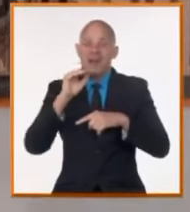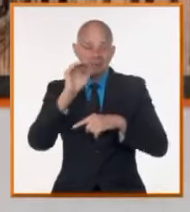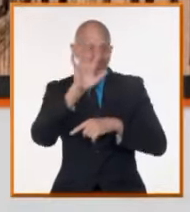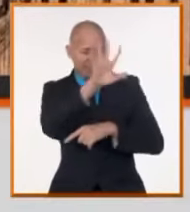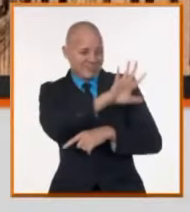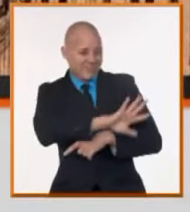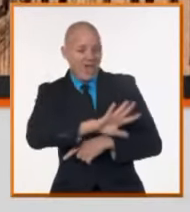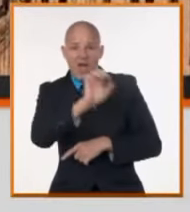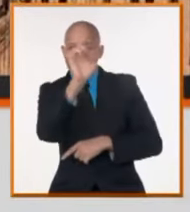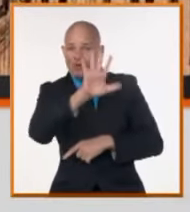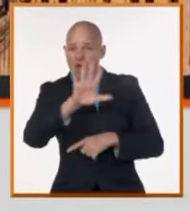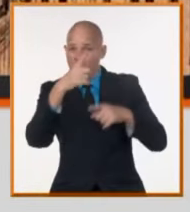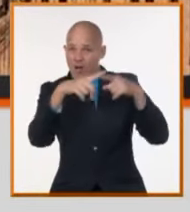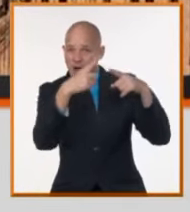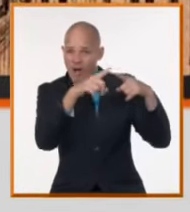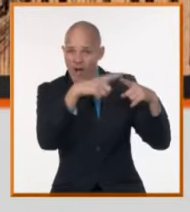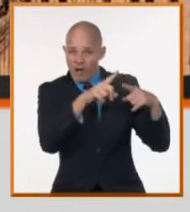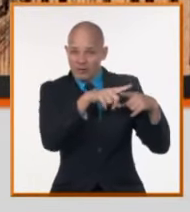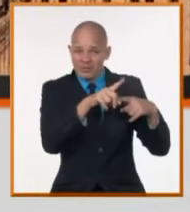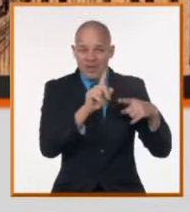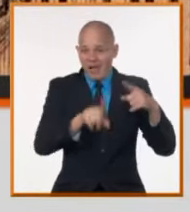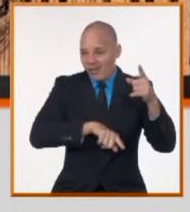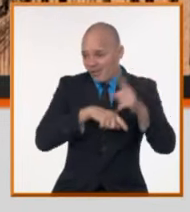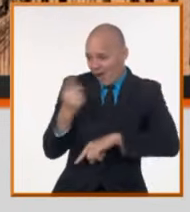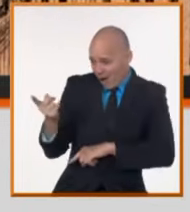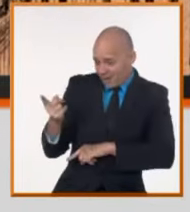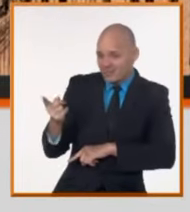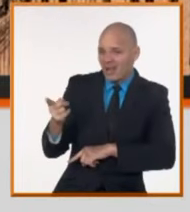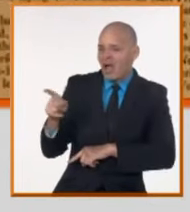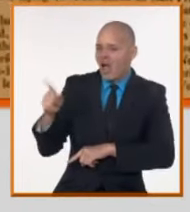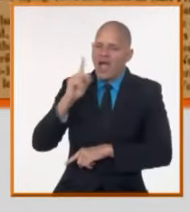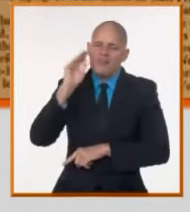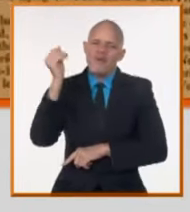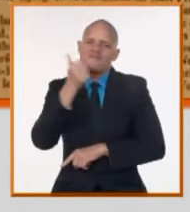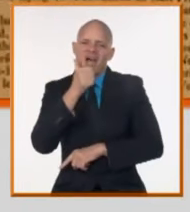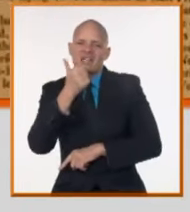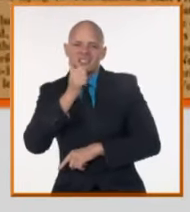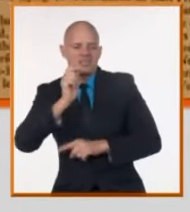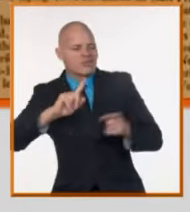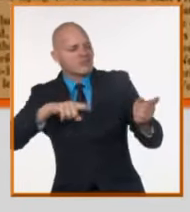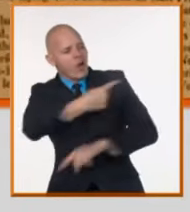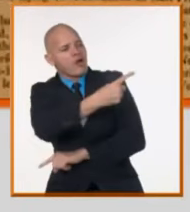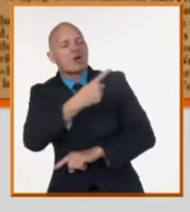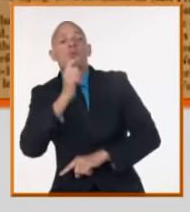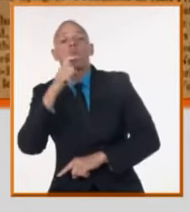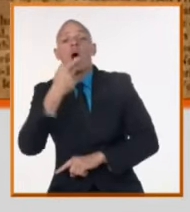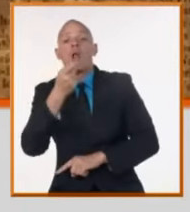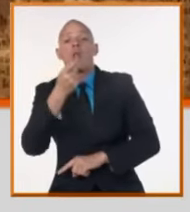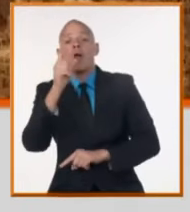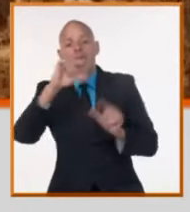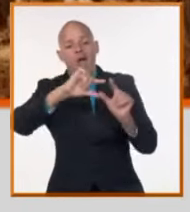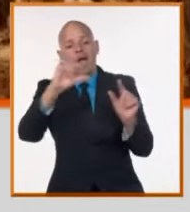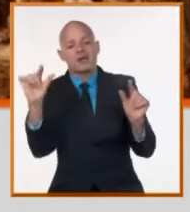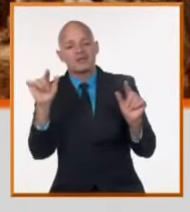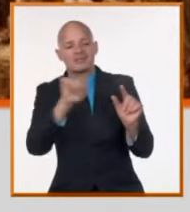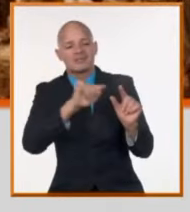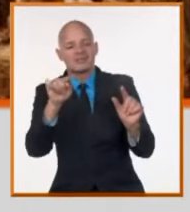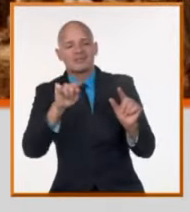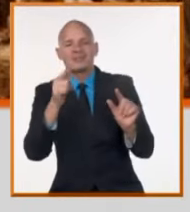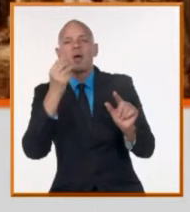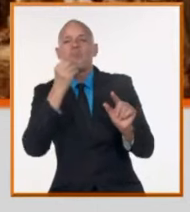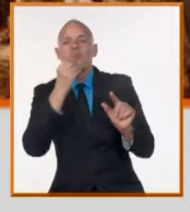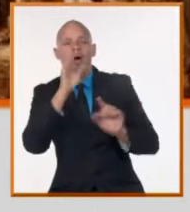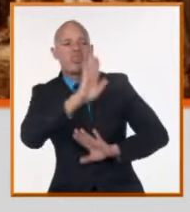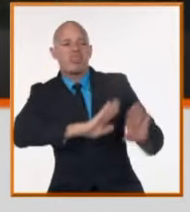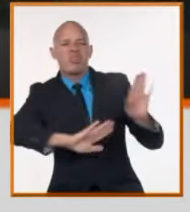potencias europeas. En 1822 hay una reunión en Verona, Italia, que se reúnen las cinco potencias